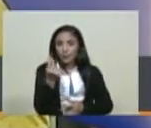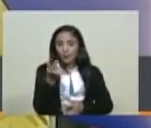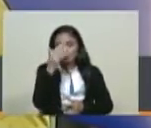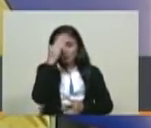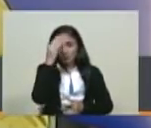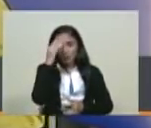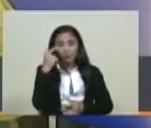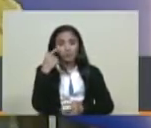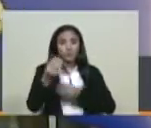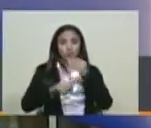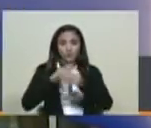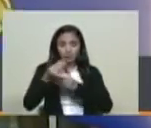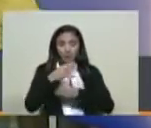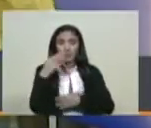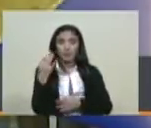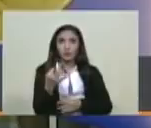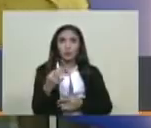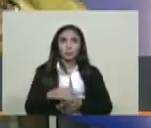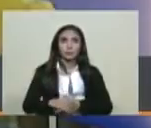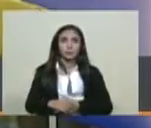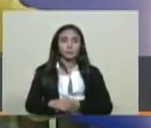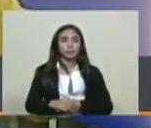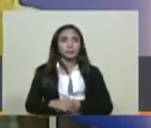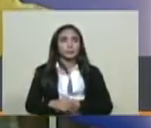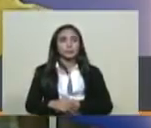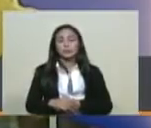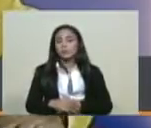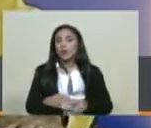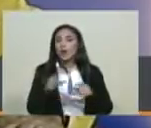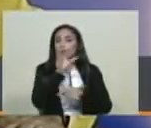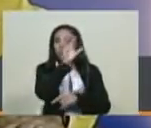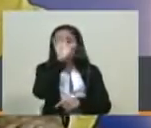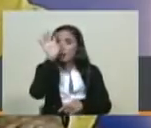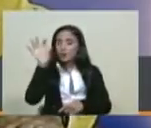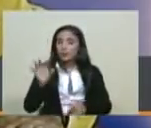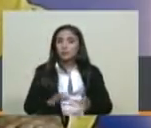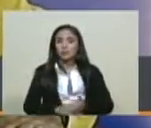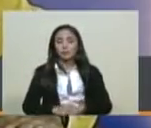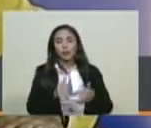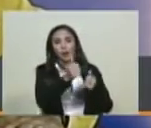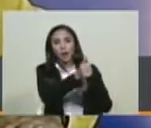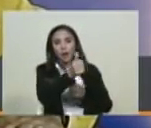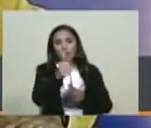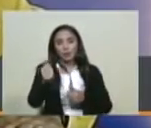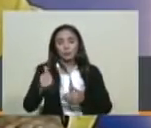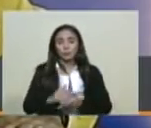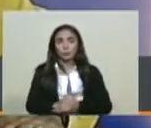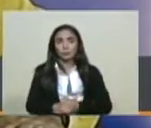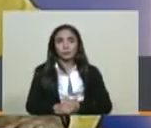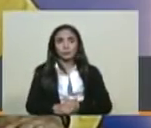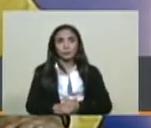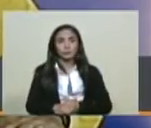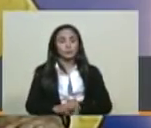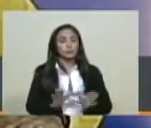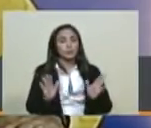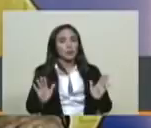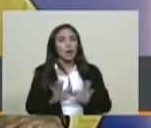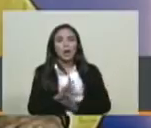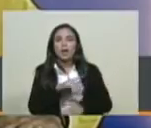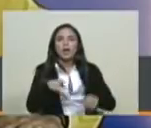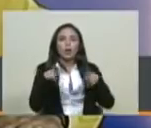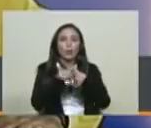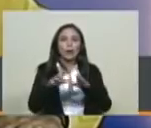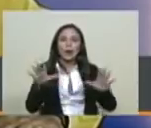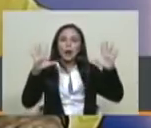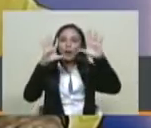Así va a ser en todos los países, uno por uno. Cuando más oscura parece la noche, se acerca